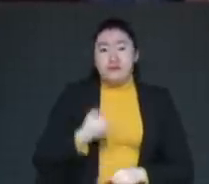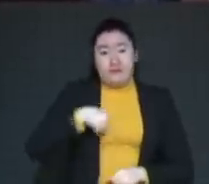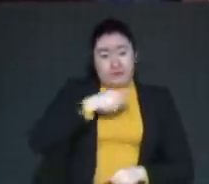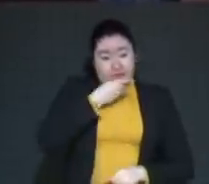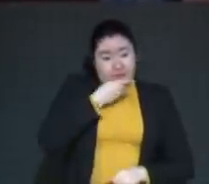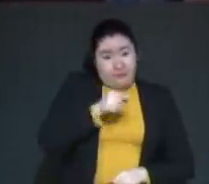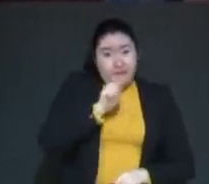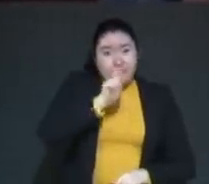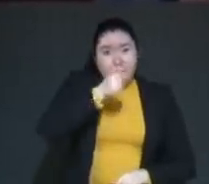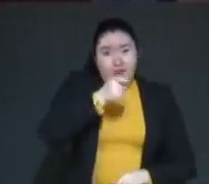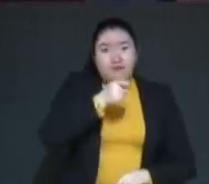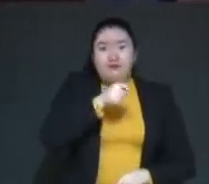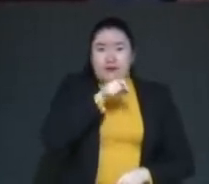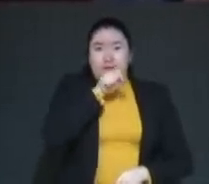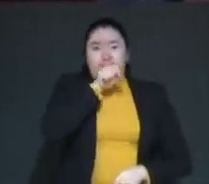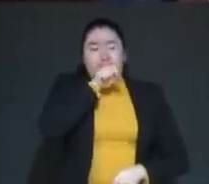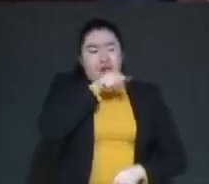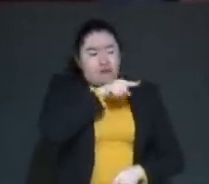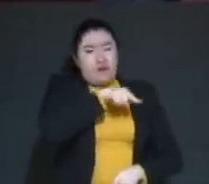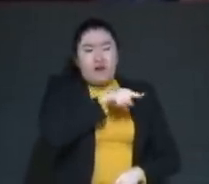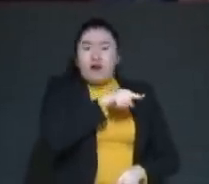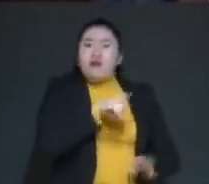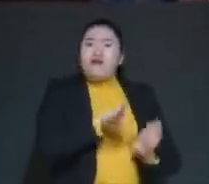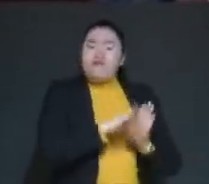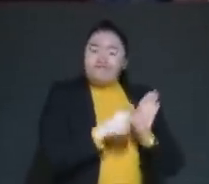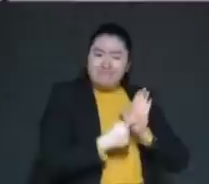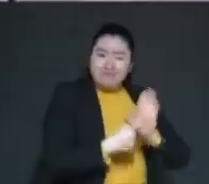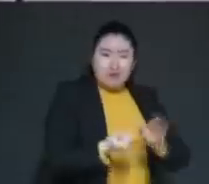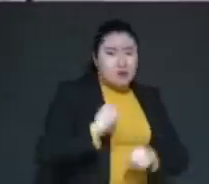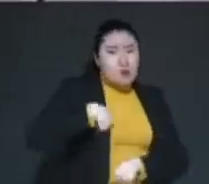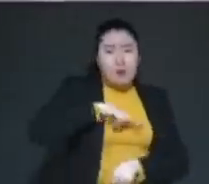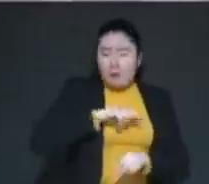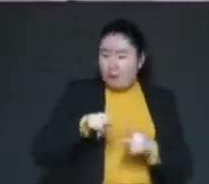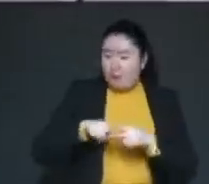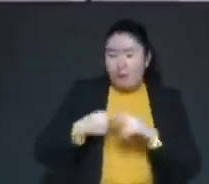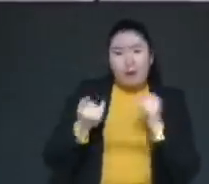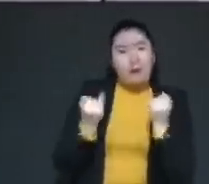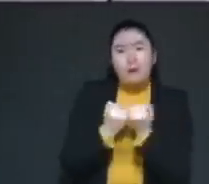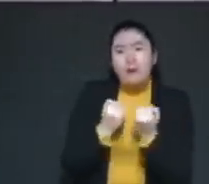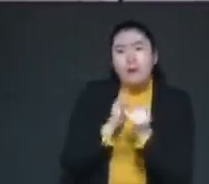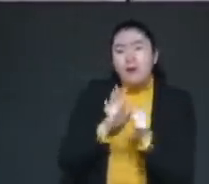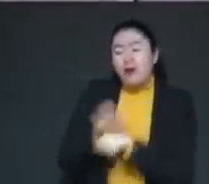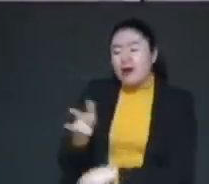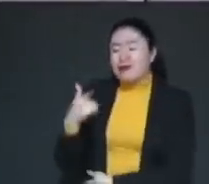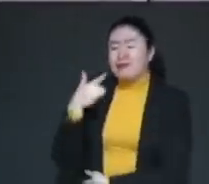que representó para llegar a la construcción de esta vivienda. De ahí venimos nosotros también, de la lucha